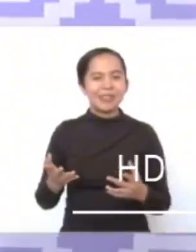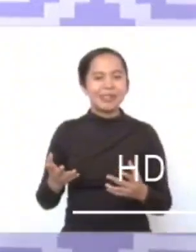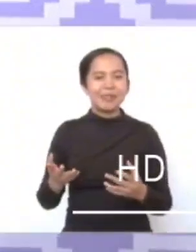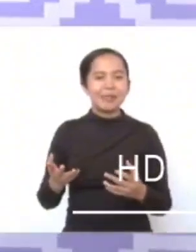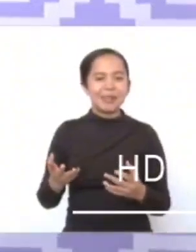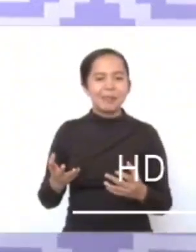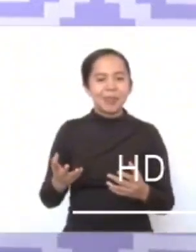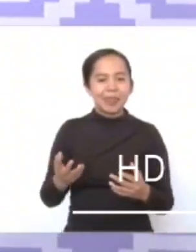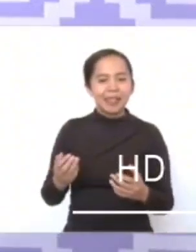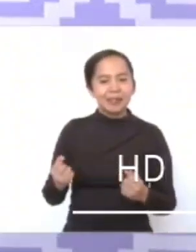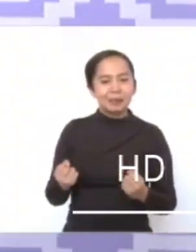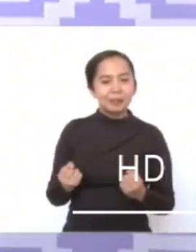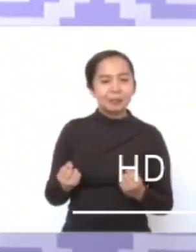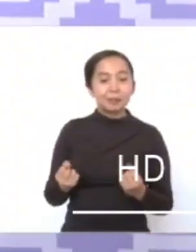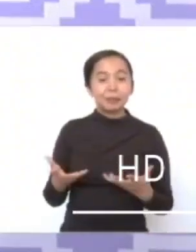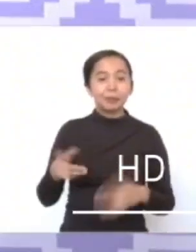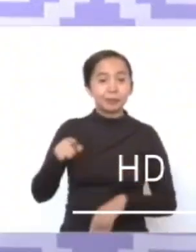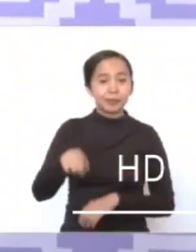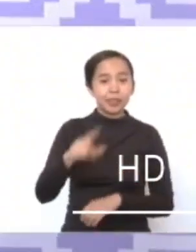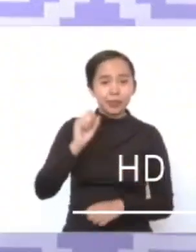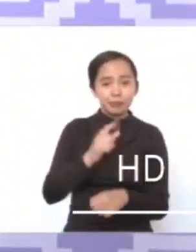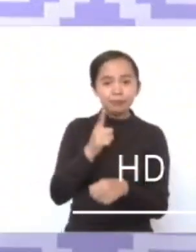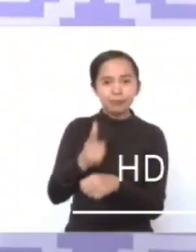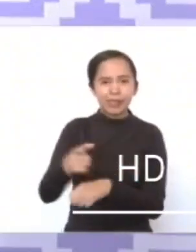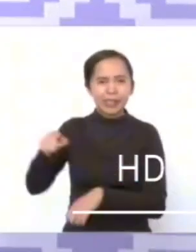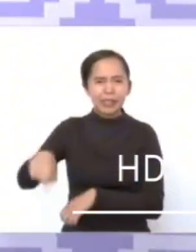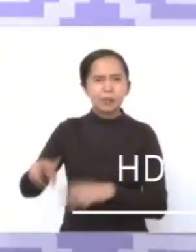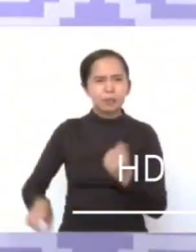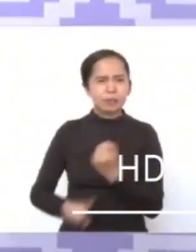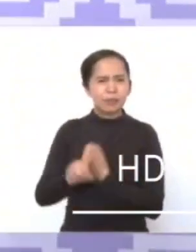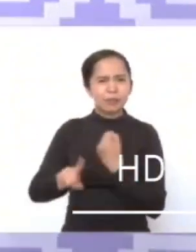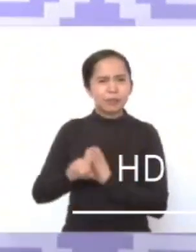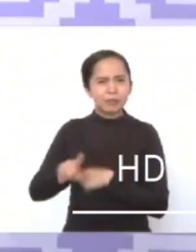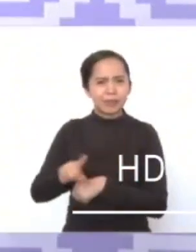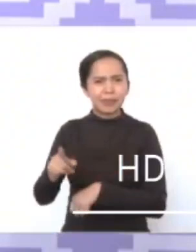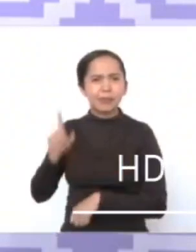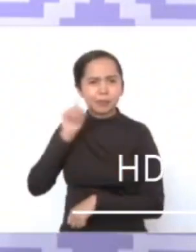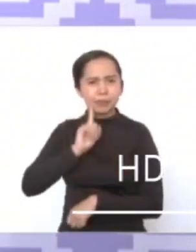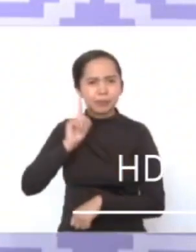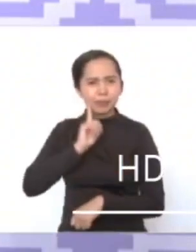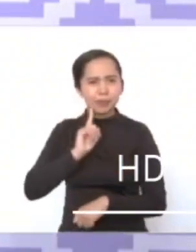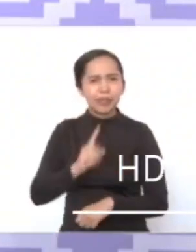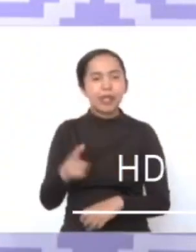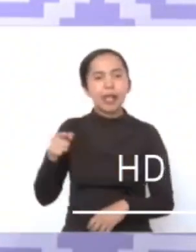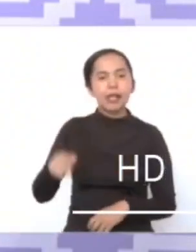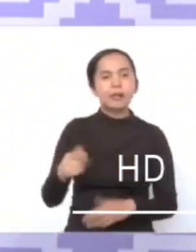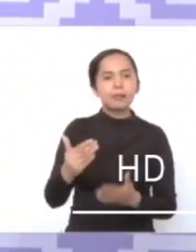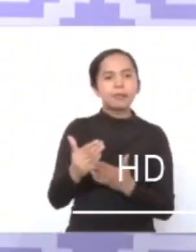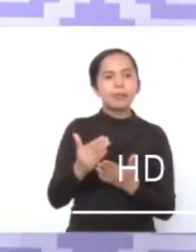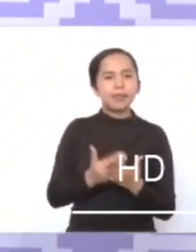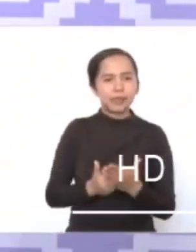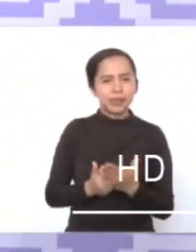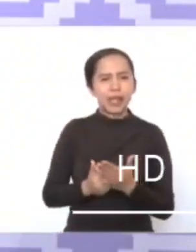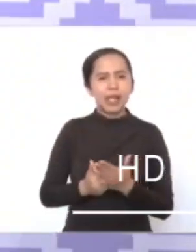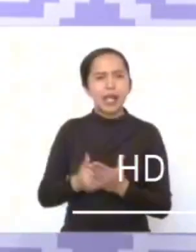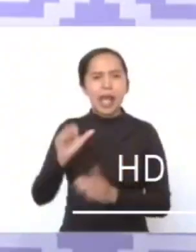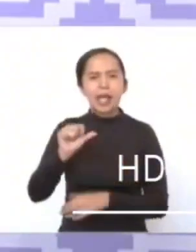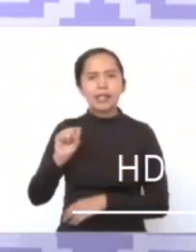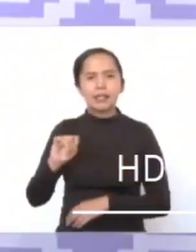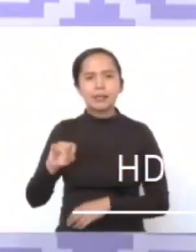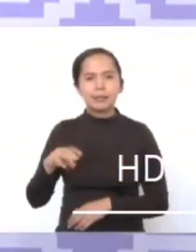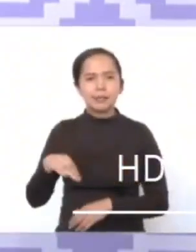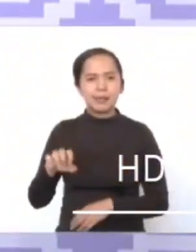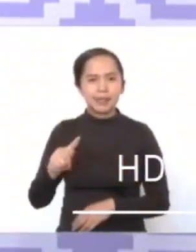áreas donde se ha identificado una situación de violencia con el objetivo de reducir las asimetrías y promover